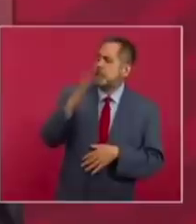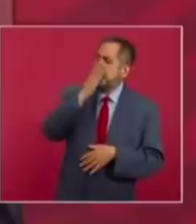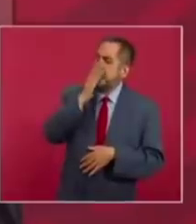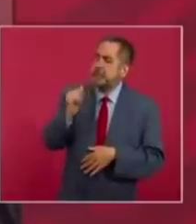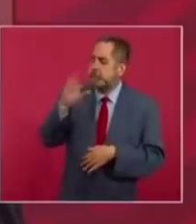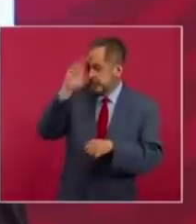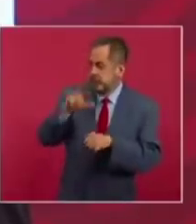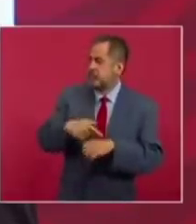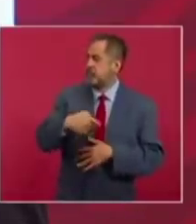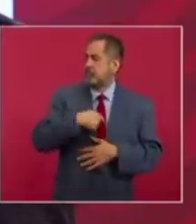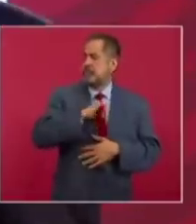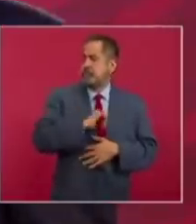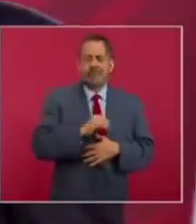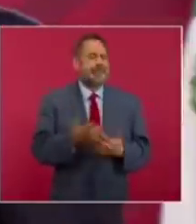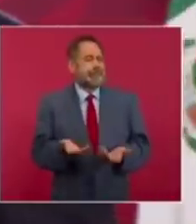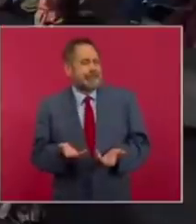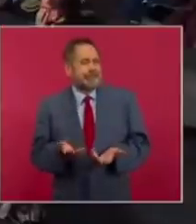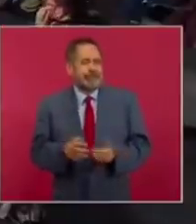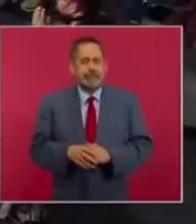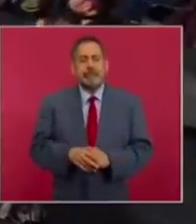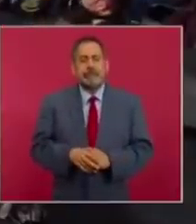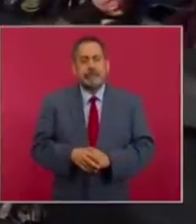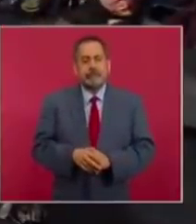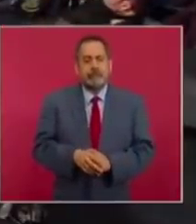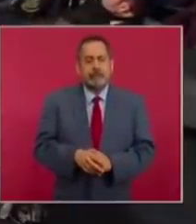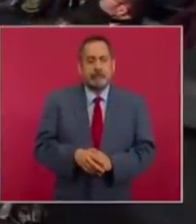Acuérdense que los